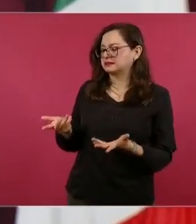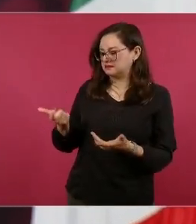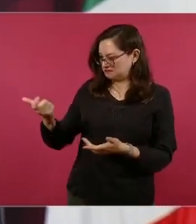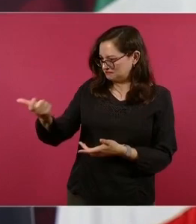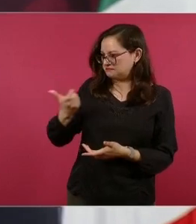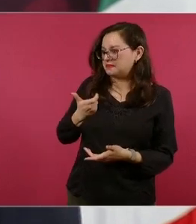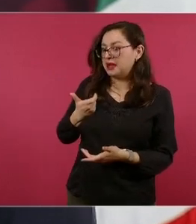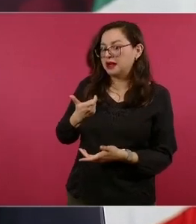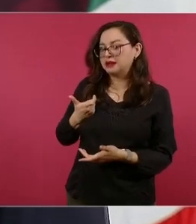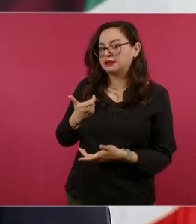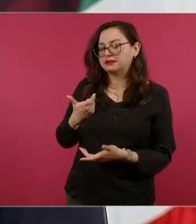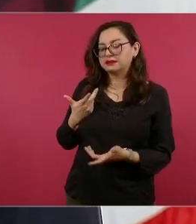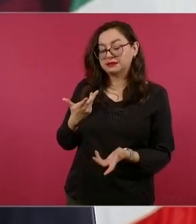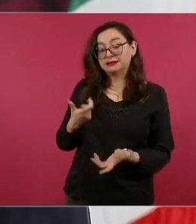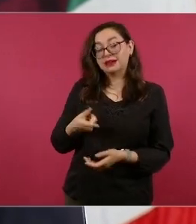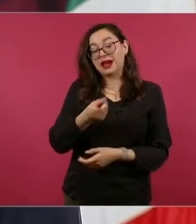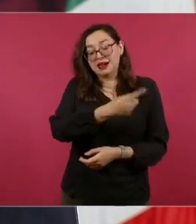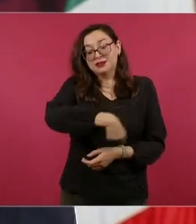débil.